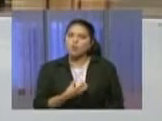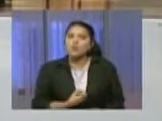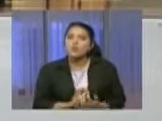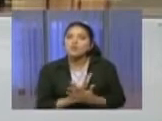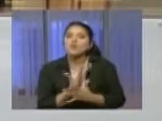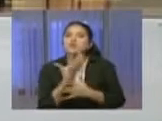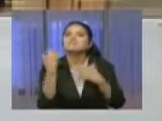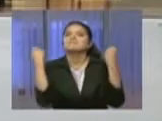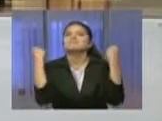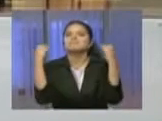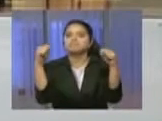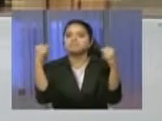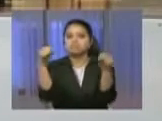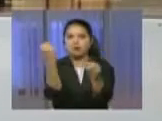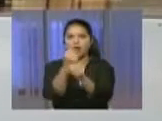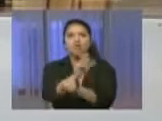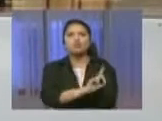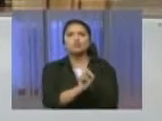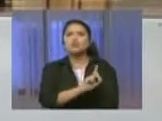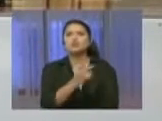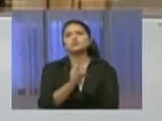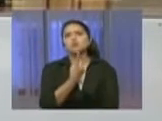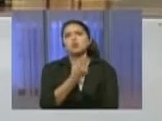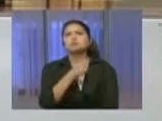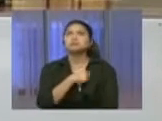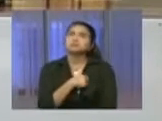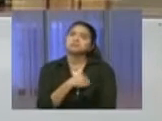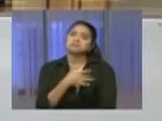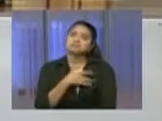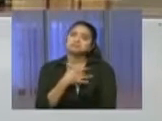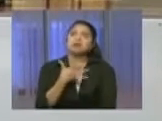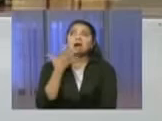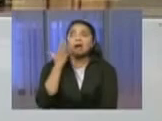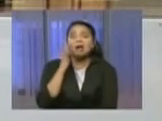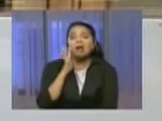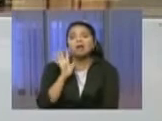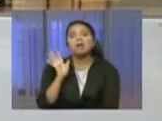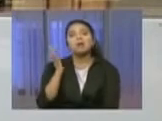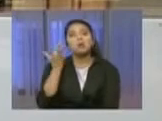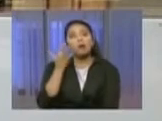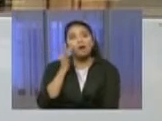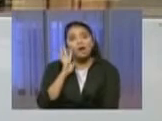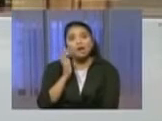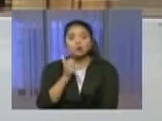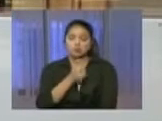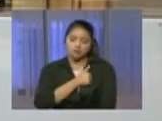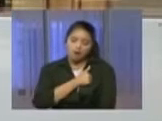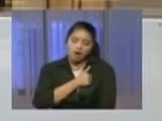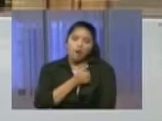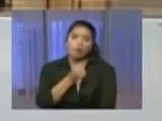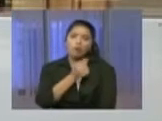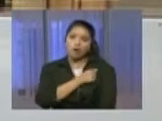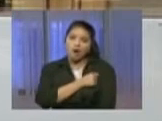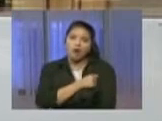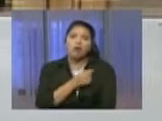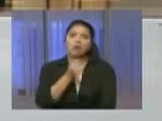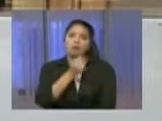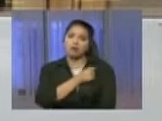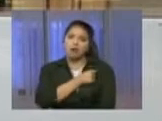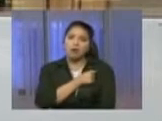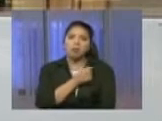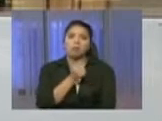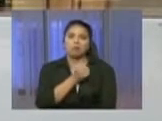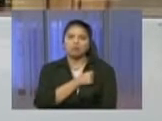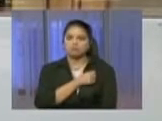no sé qu es solamente en creo Creo creo lo quiero lo quiero lo quiero